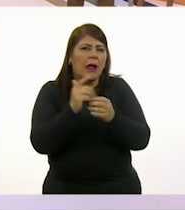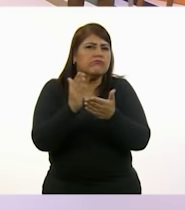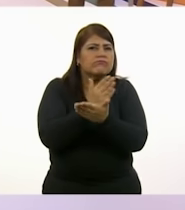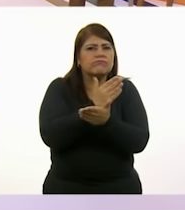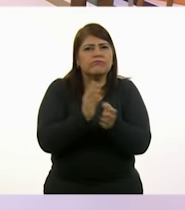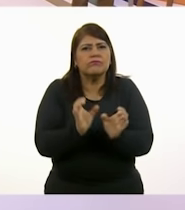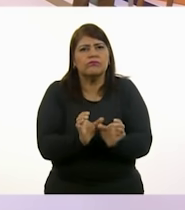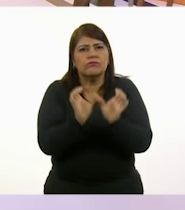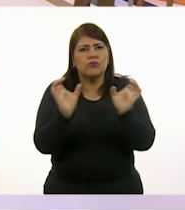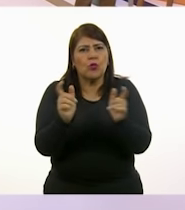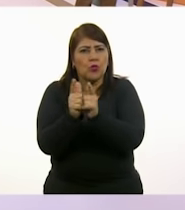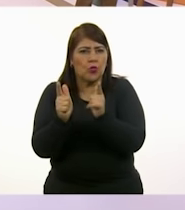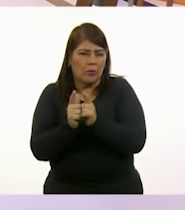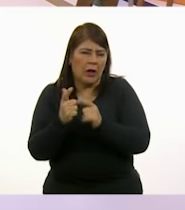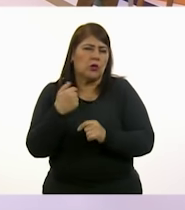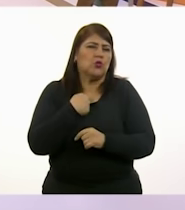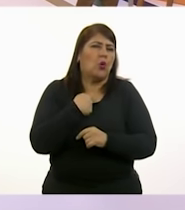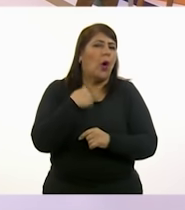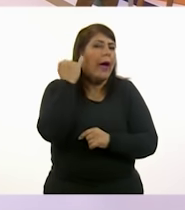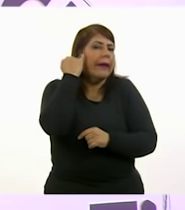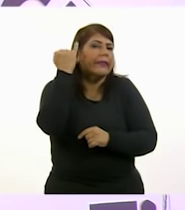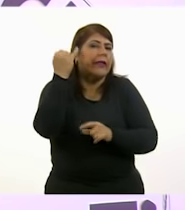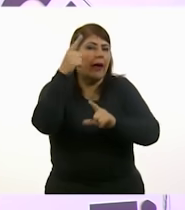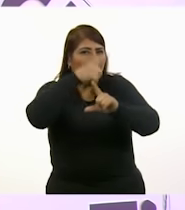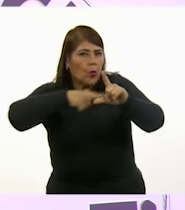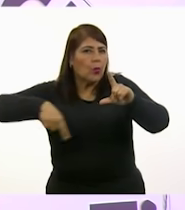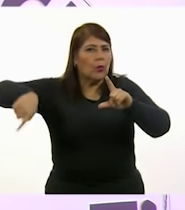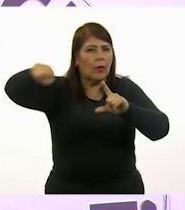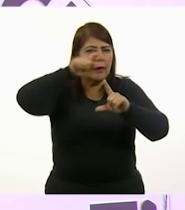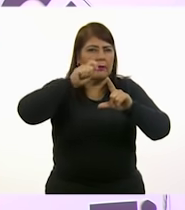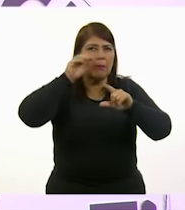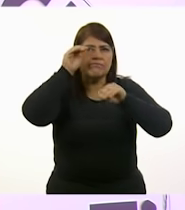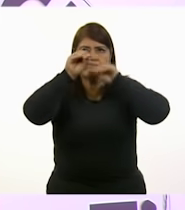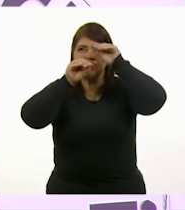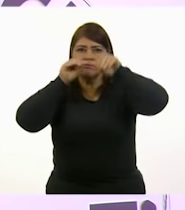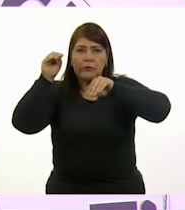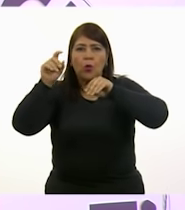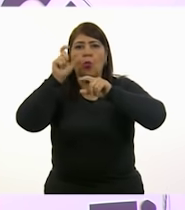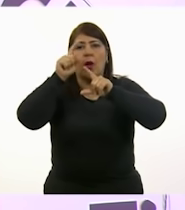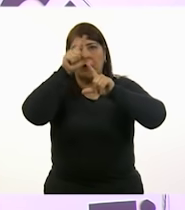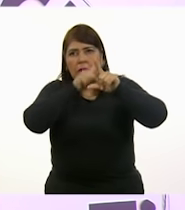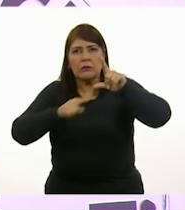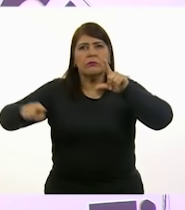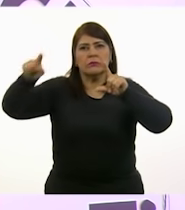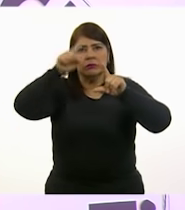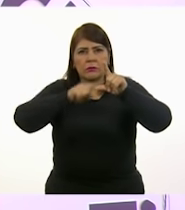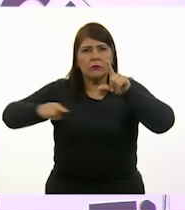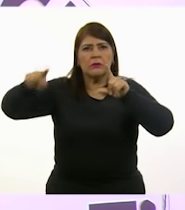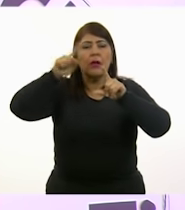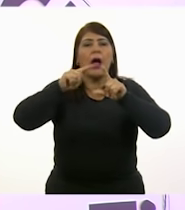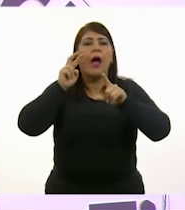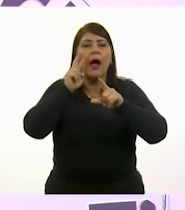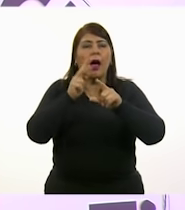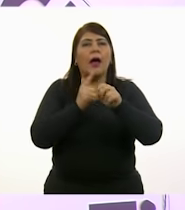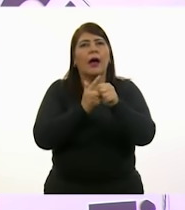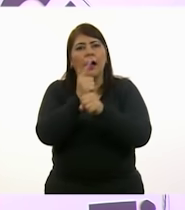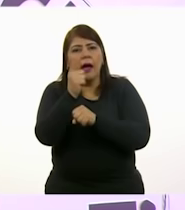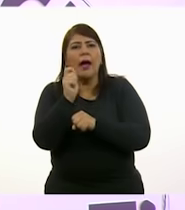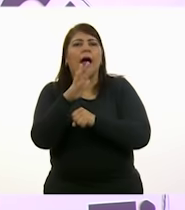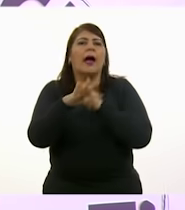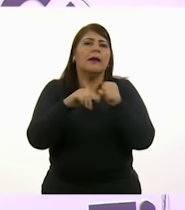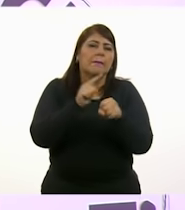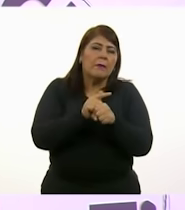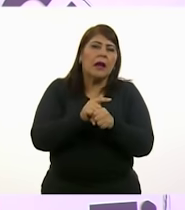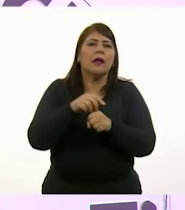ocurrió hacer un organizador como si fuera una ruleta De esta manera, cuando giremos, podemos saber qué animales caminan, qué